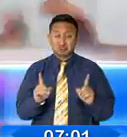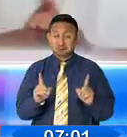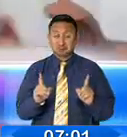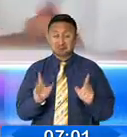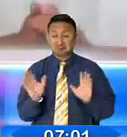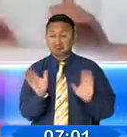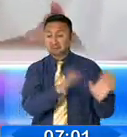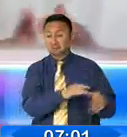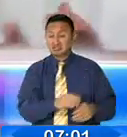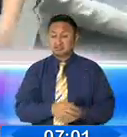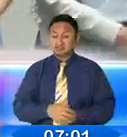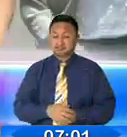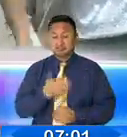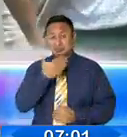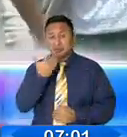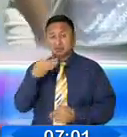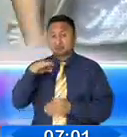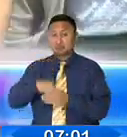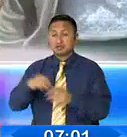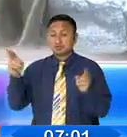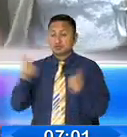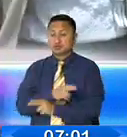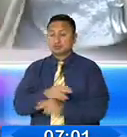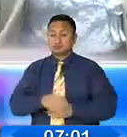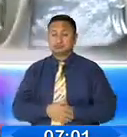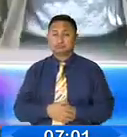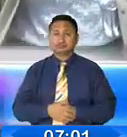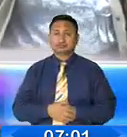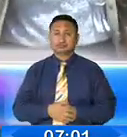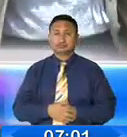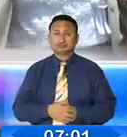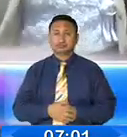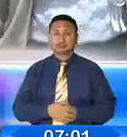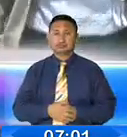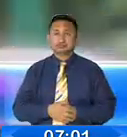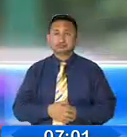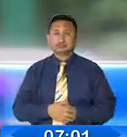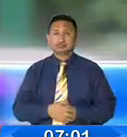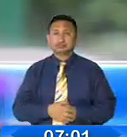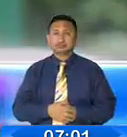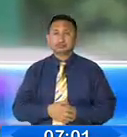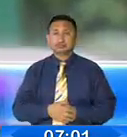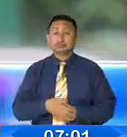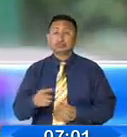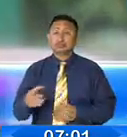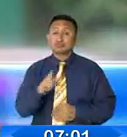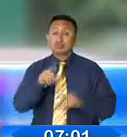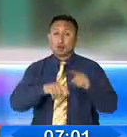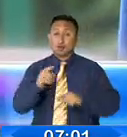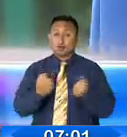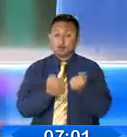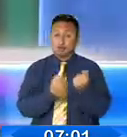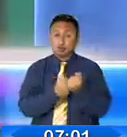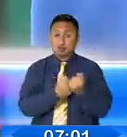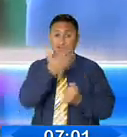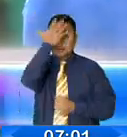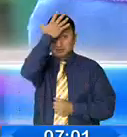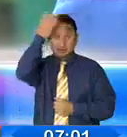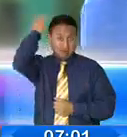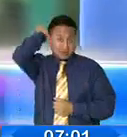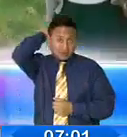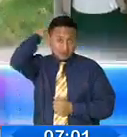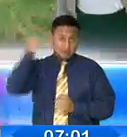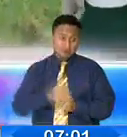candidatos y que manifestó su voluntad por el proyecto político de Yacu Pérez. Por ello, las provincias donde